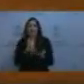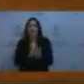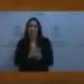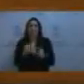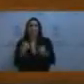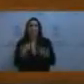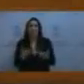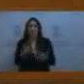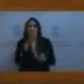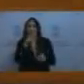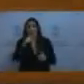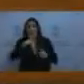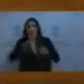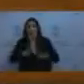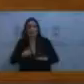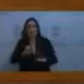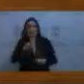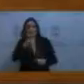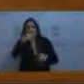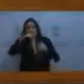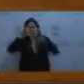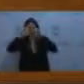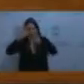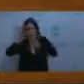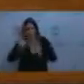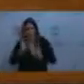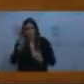por encontrarse hospitalizado.